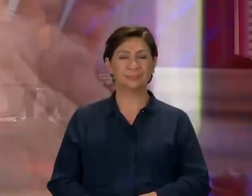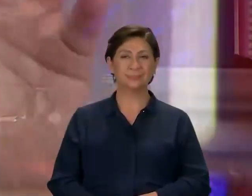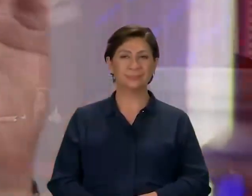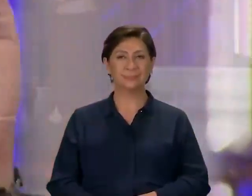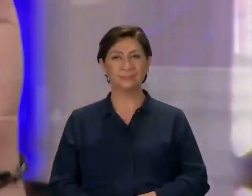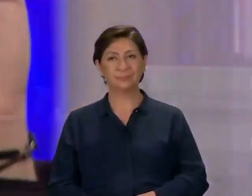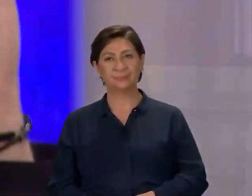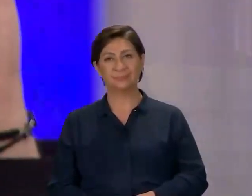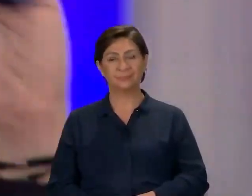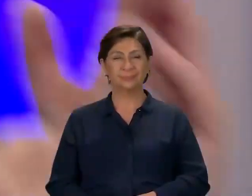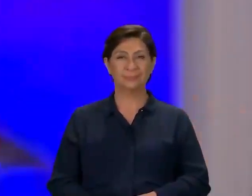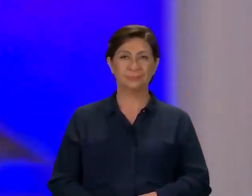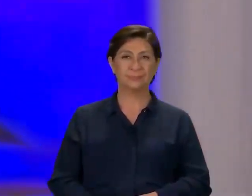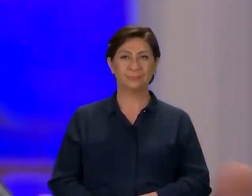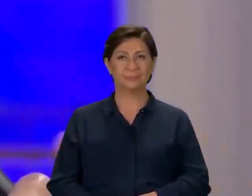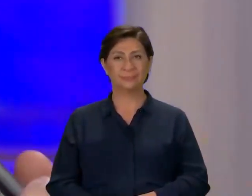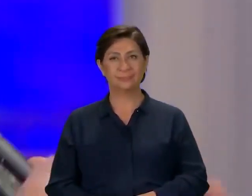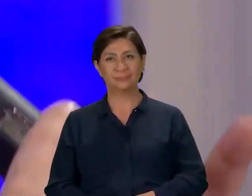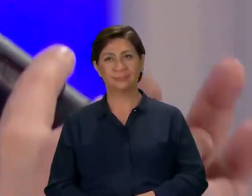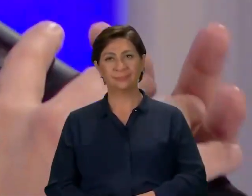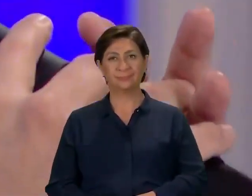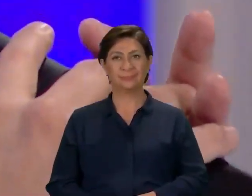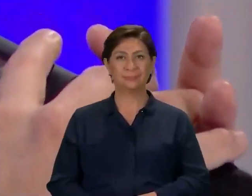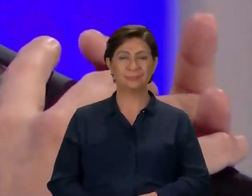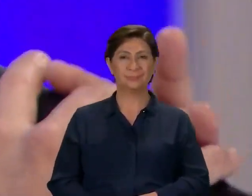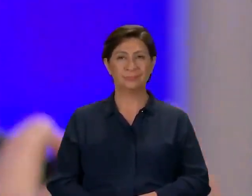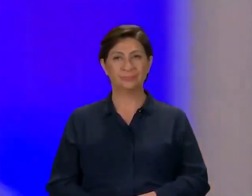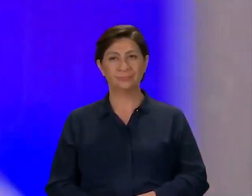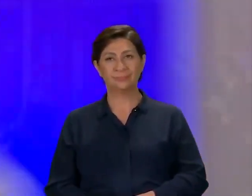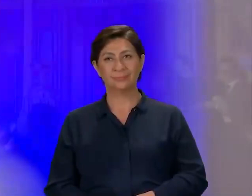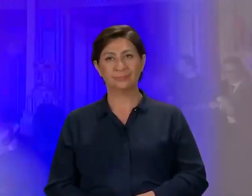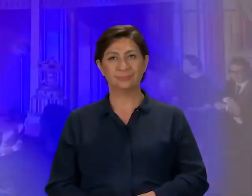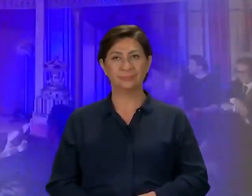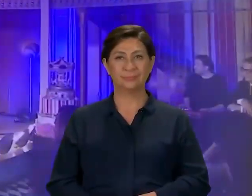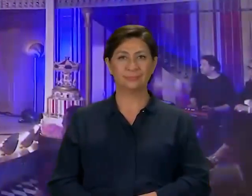quemándome, quemándome en el cuerpo.